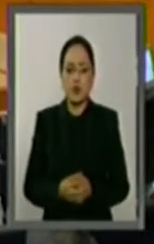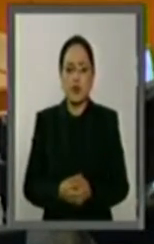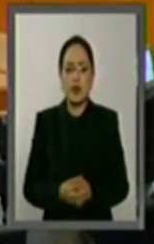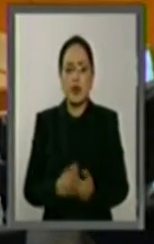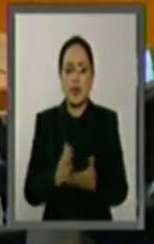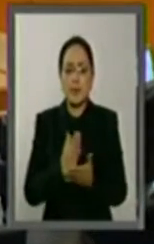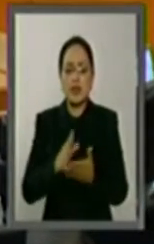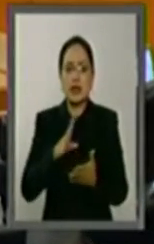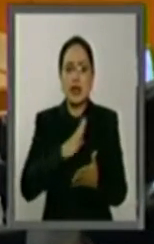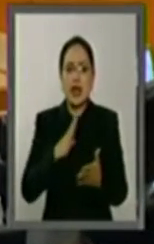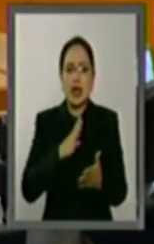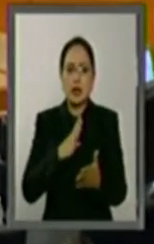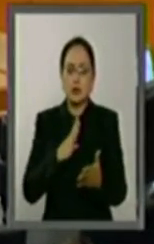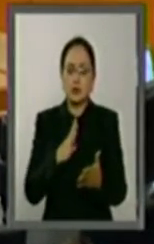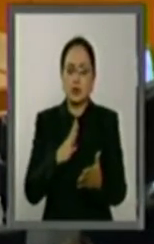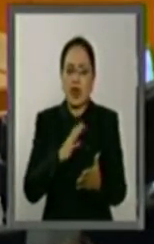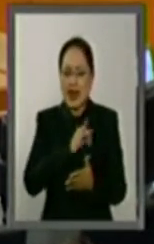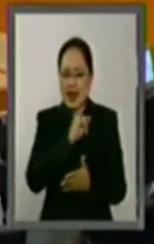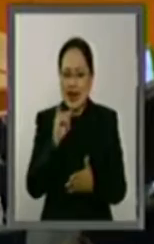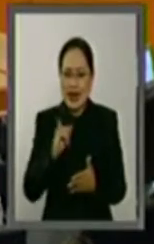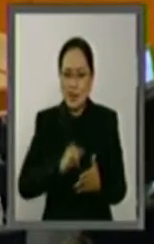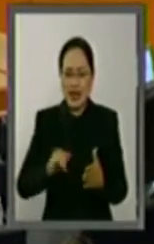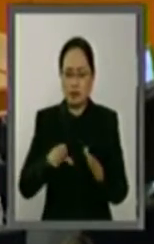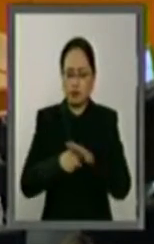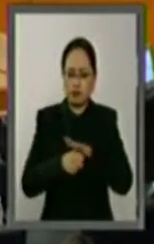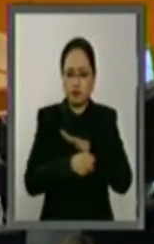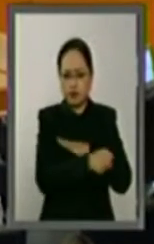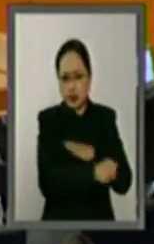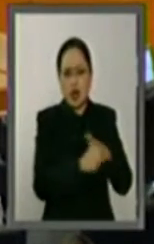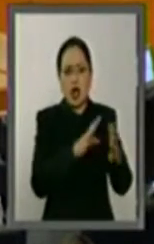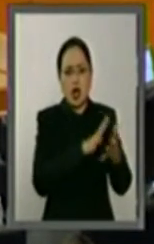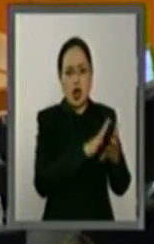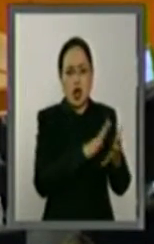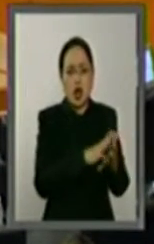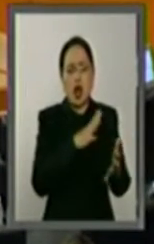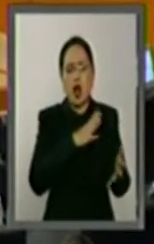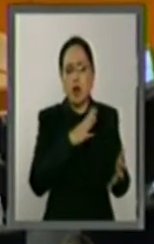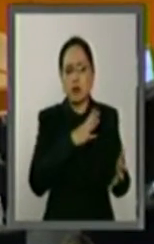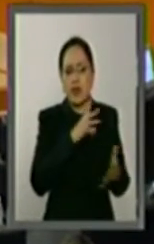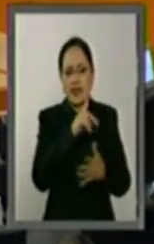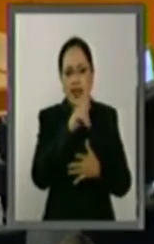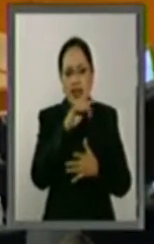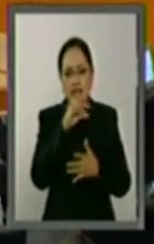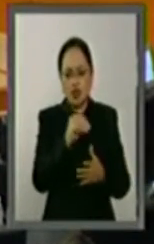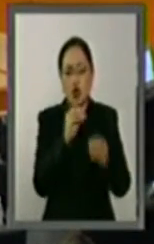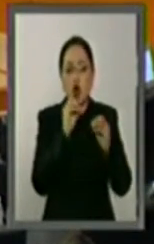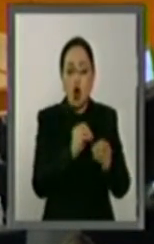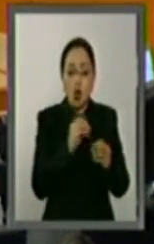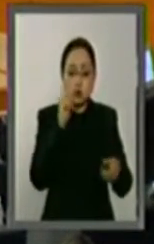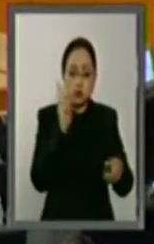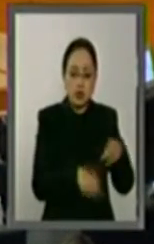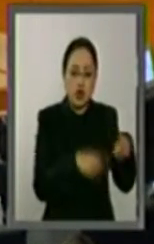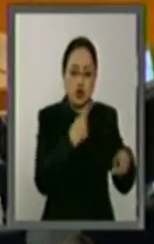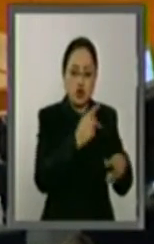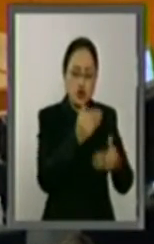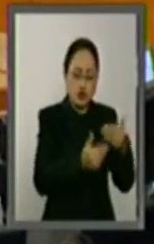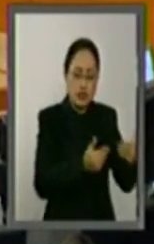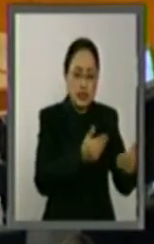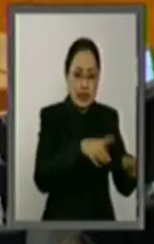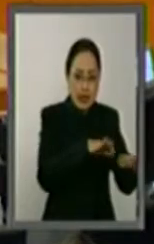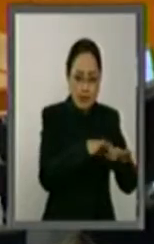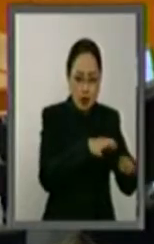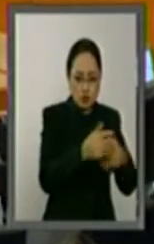Además de no haber sido jamás sentenciado por delito doloso o inhabilitado como servidor